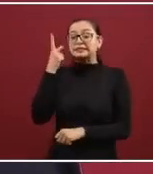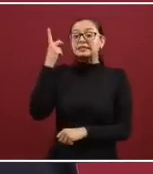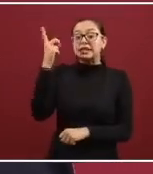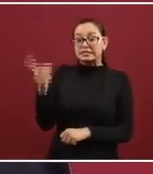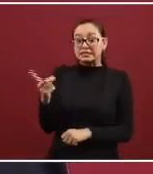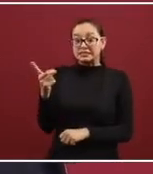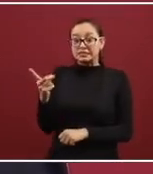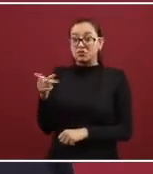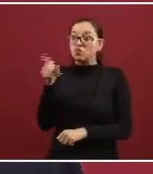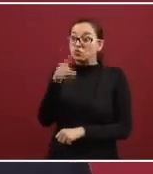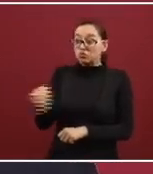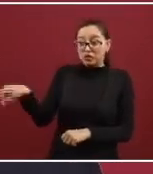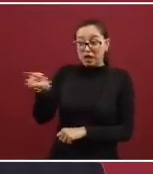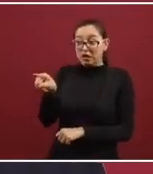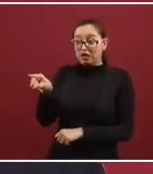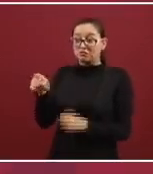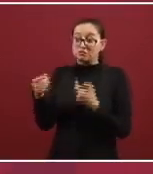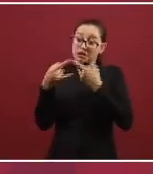o se cierran la puerta.